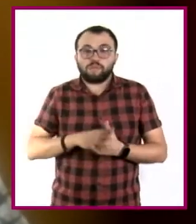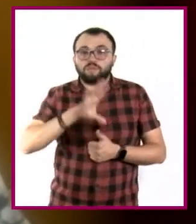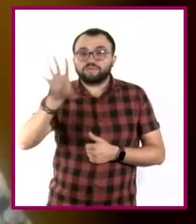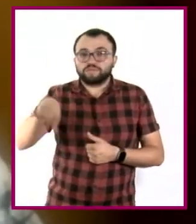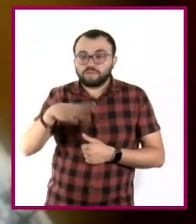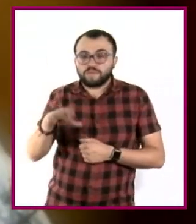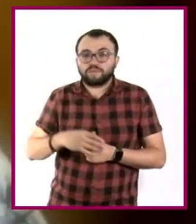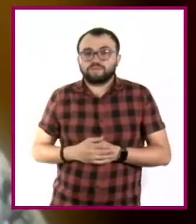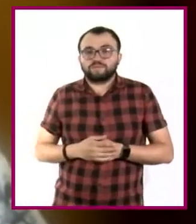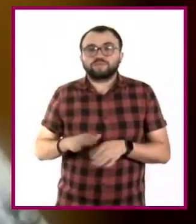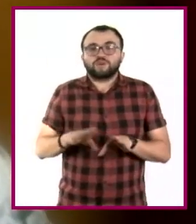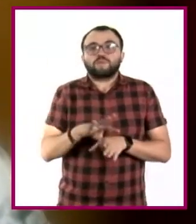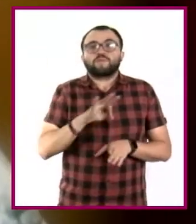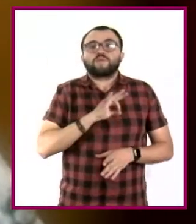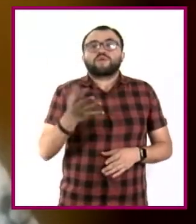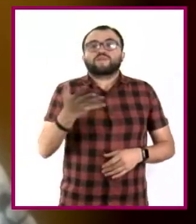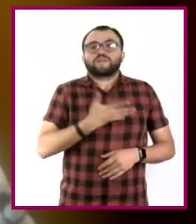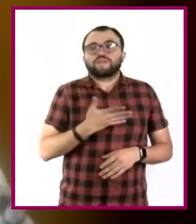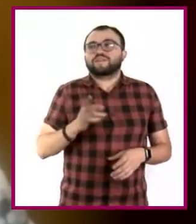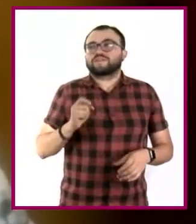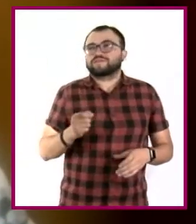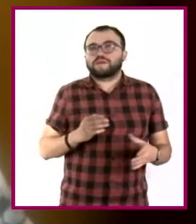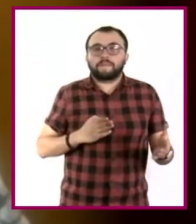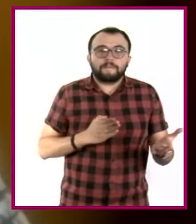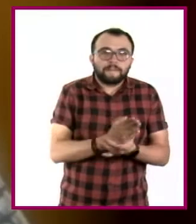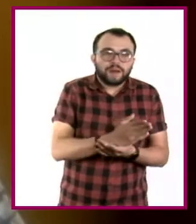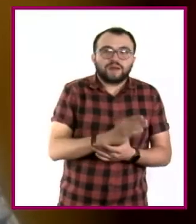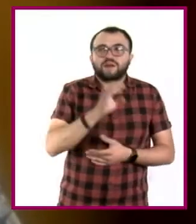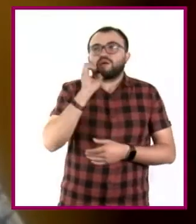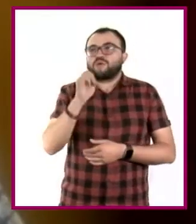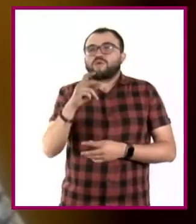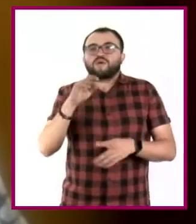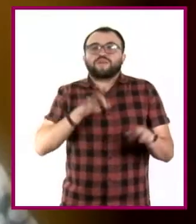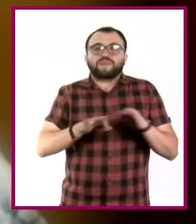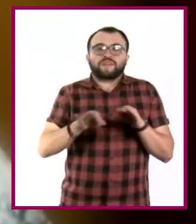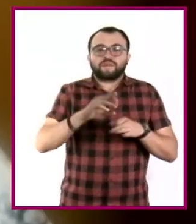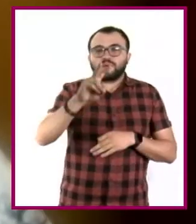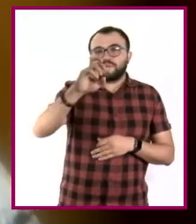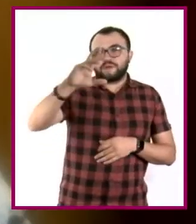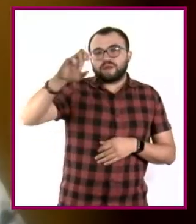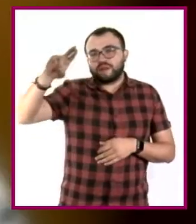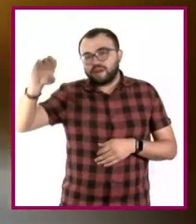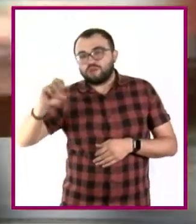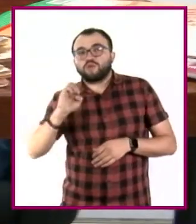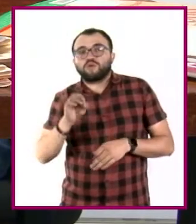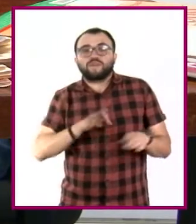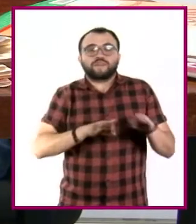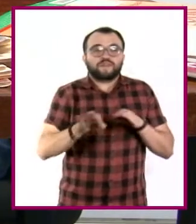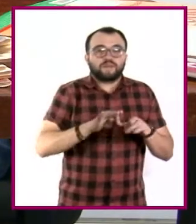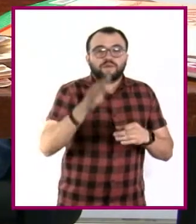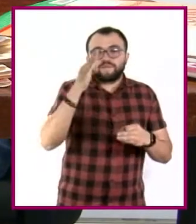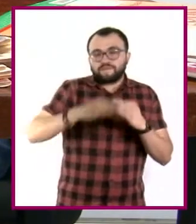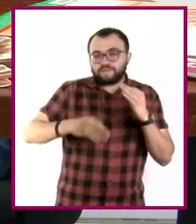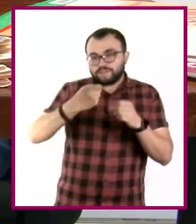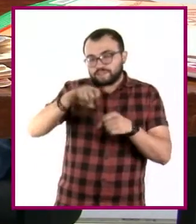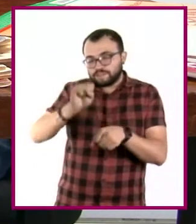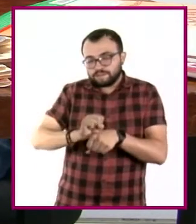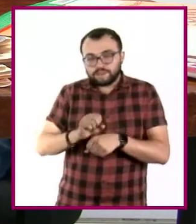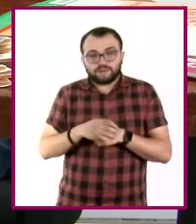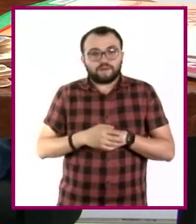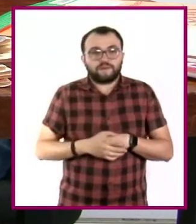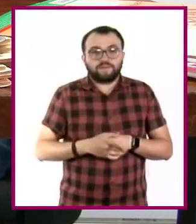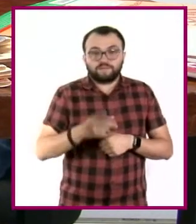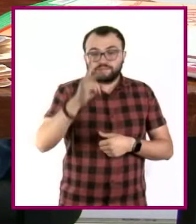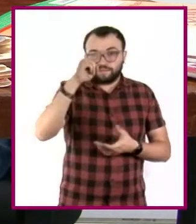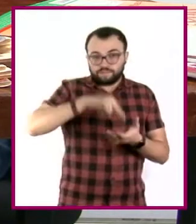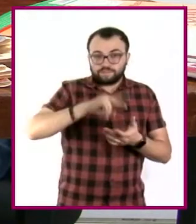busquen tener una pasantía o un trabajo de verano o un trabajo de fin de semana. En el